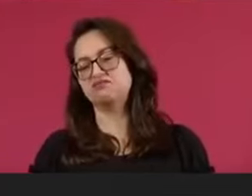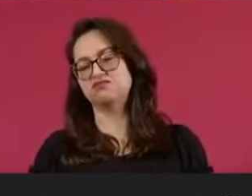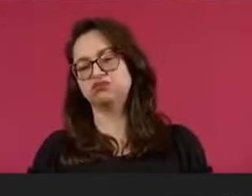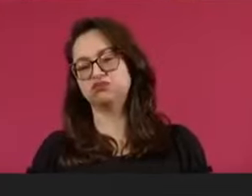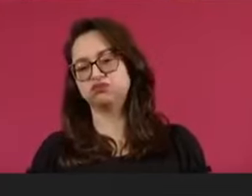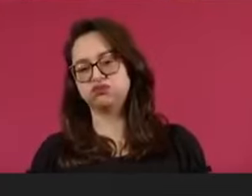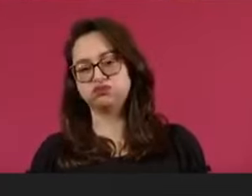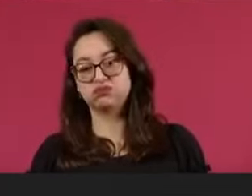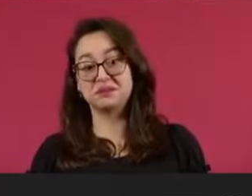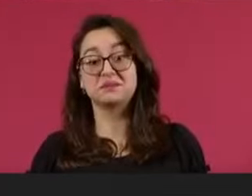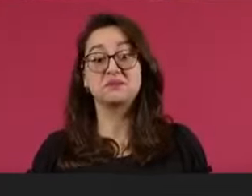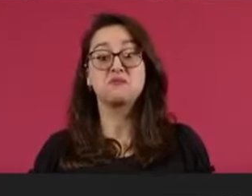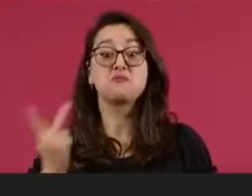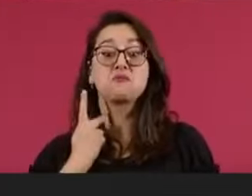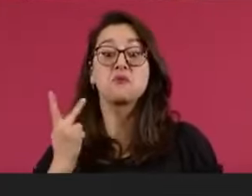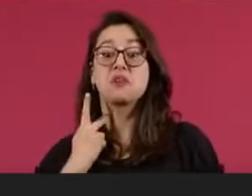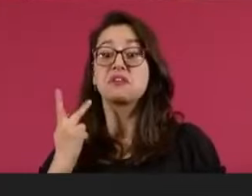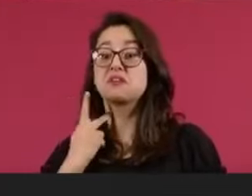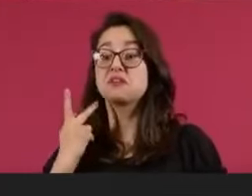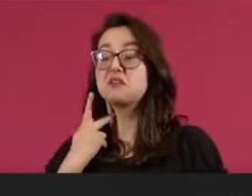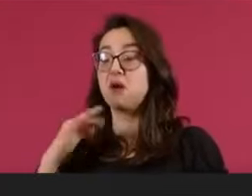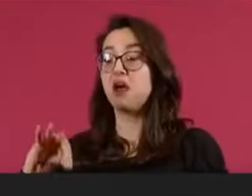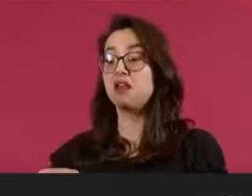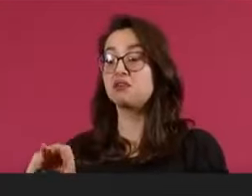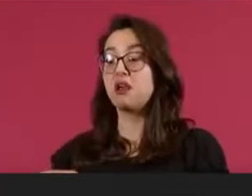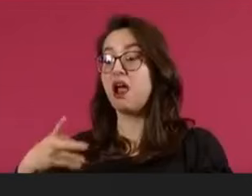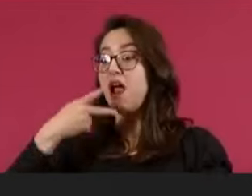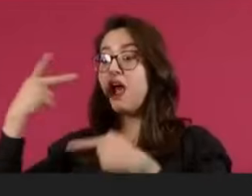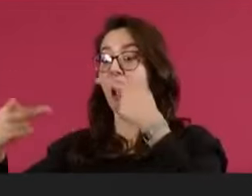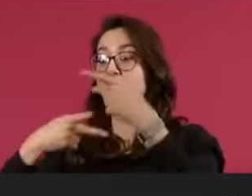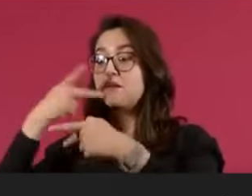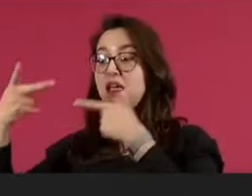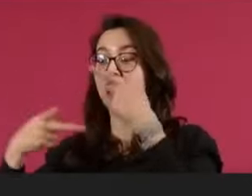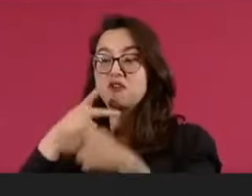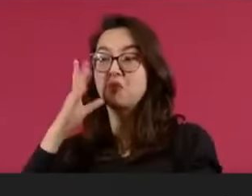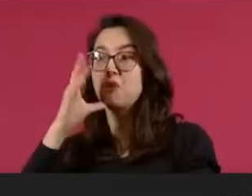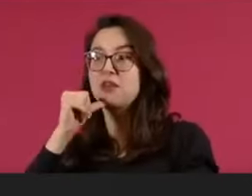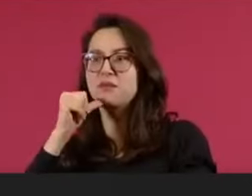de nada de electoral, sí podemos hablar. Es que ellos